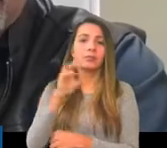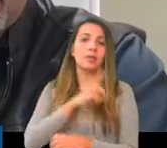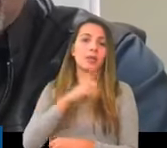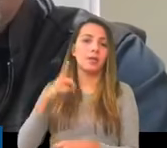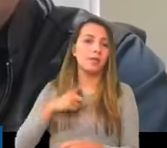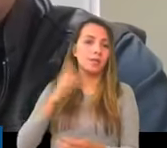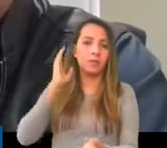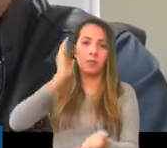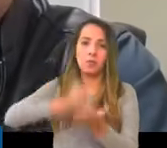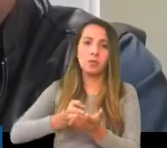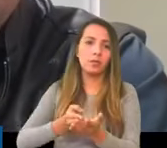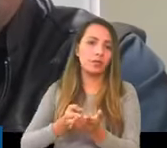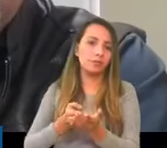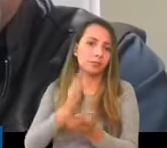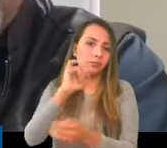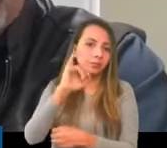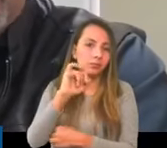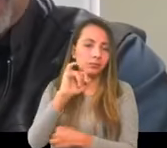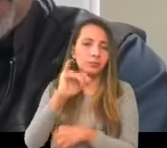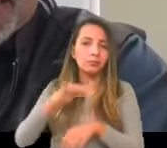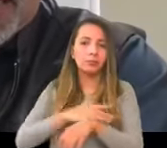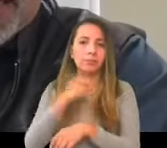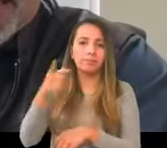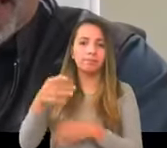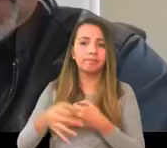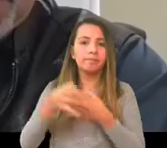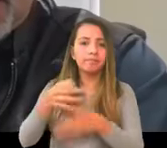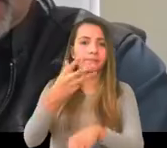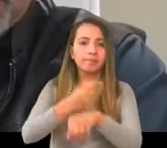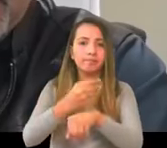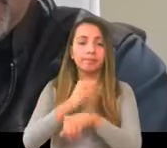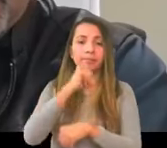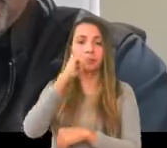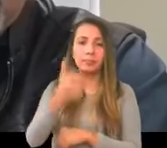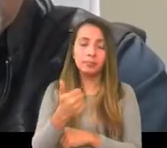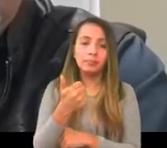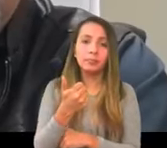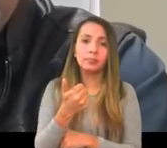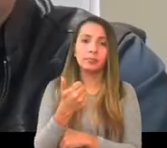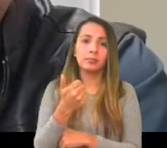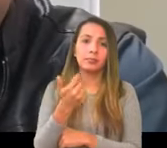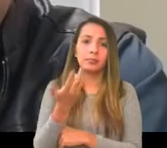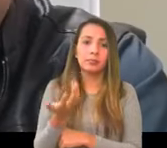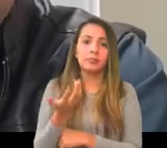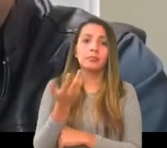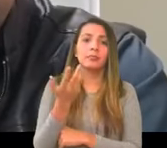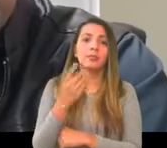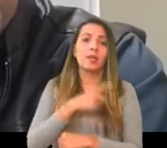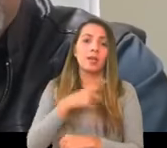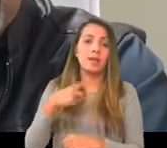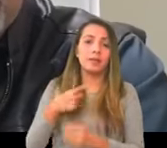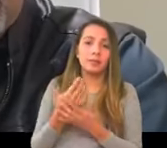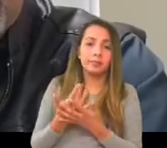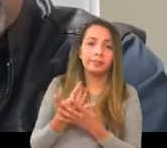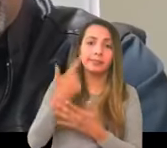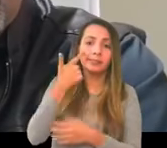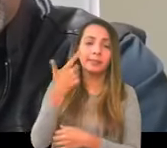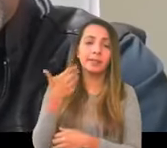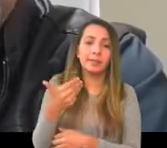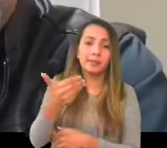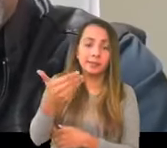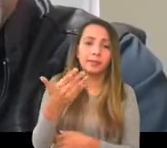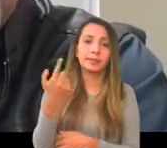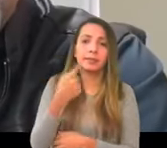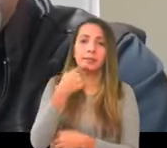tiene establecido, bueno, pues yo creo que por ahí se absorbería. En caso de que las hubiera, habrá que esperar al dictamen técnico que tiene